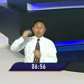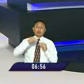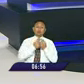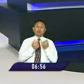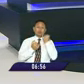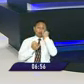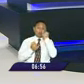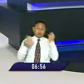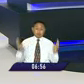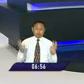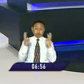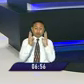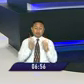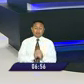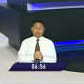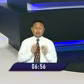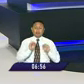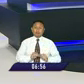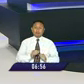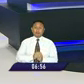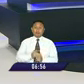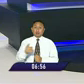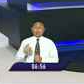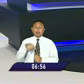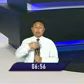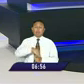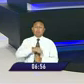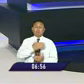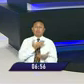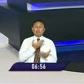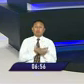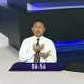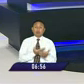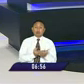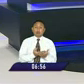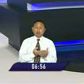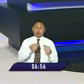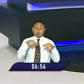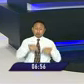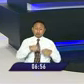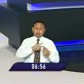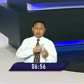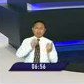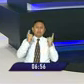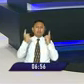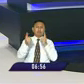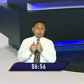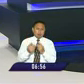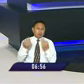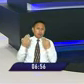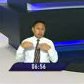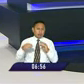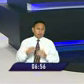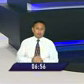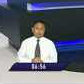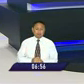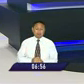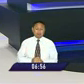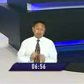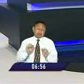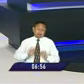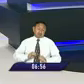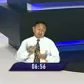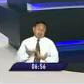organizaciones indígenas, se propuso este miércoles, entre otros factores, un cambio de metodología. Así también con una